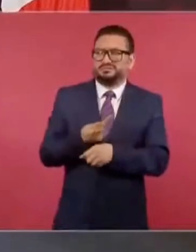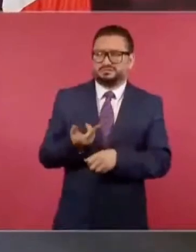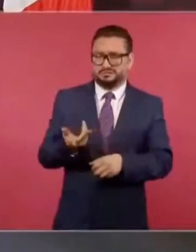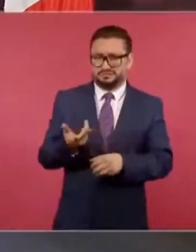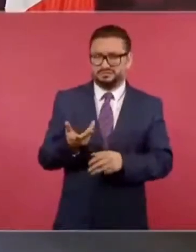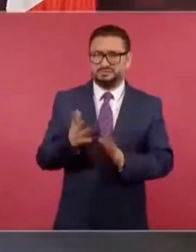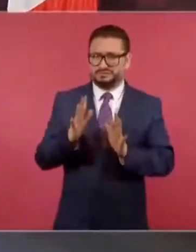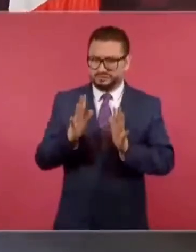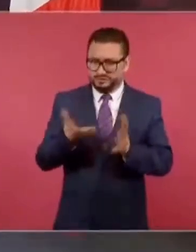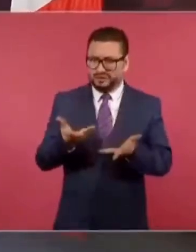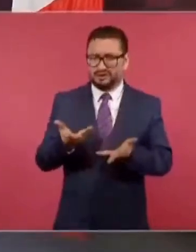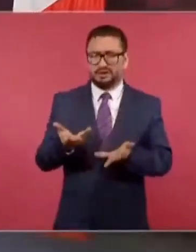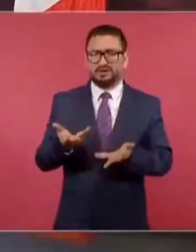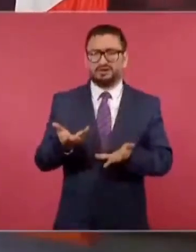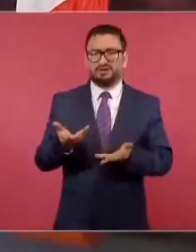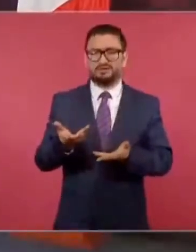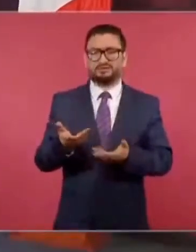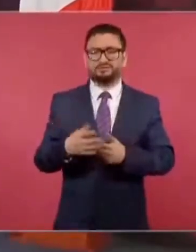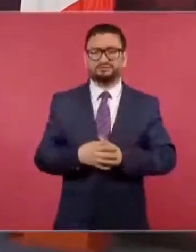causado?